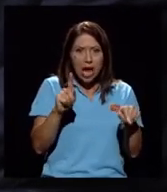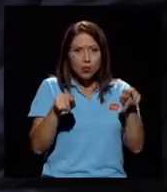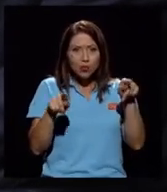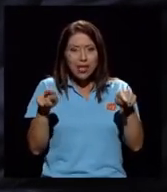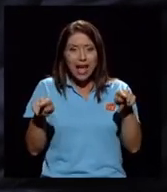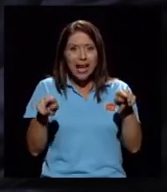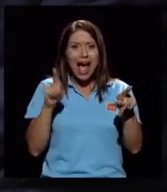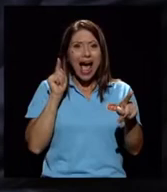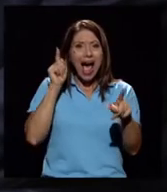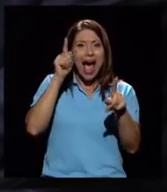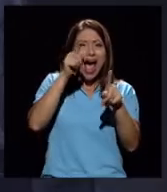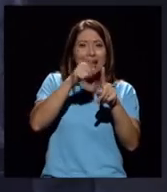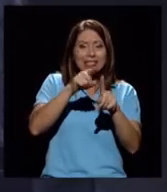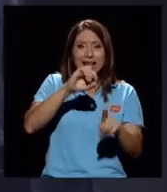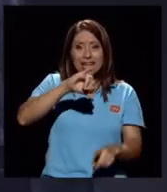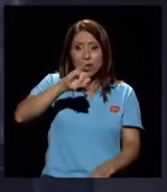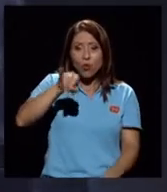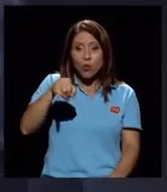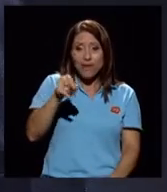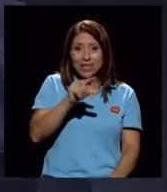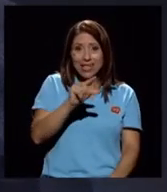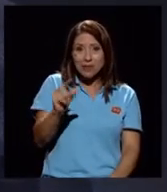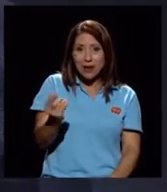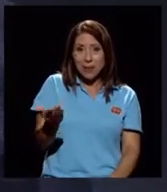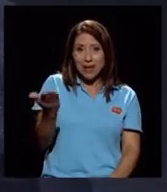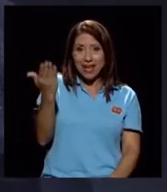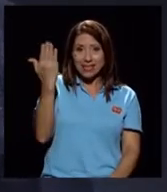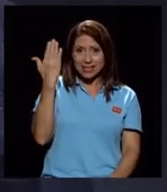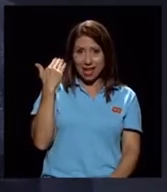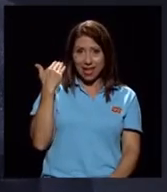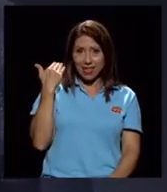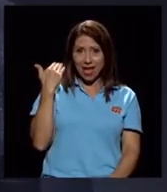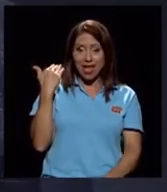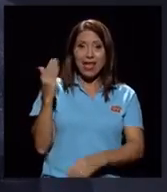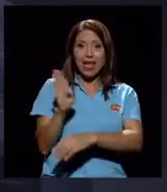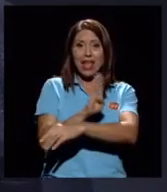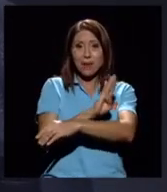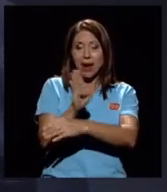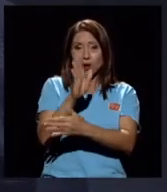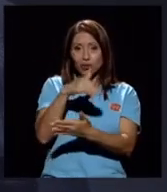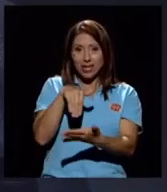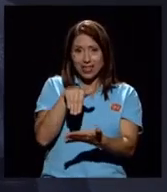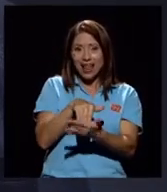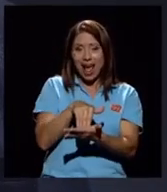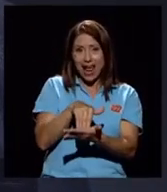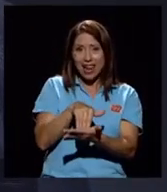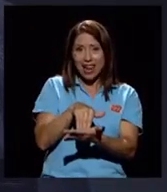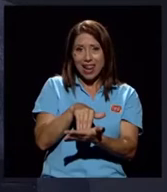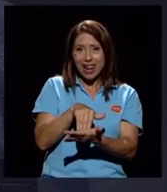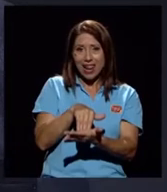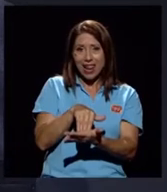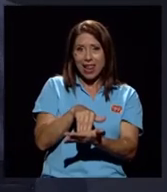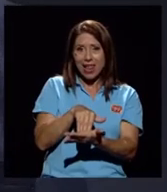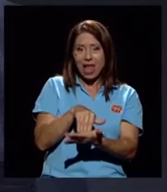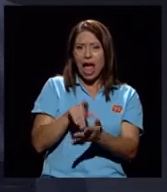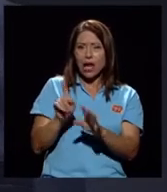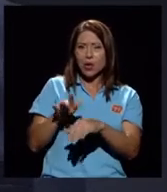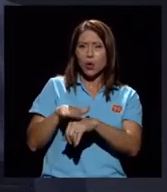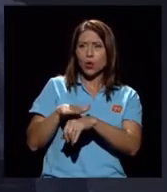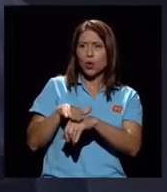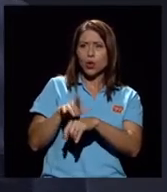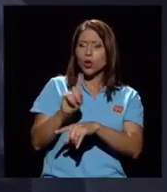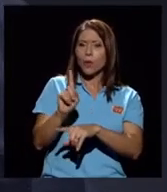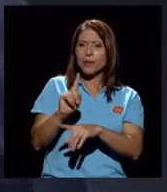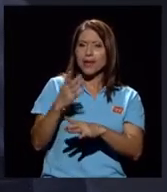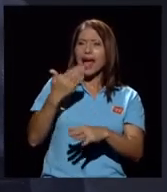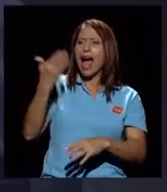semana pasada el banco central que este estamos a ver déjame ver no más bien hace 15 días